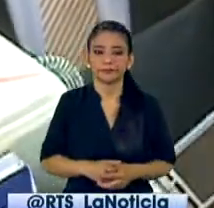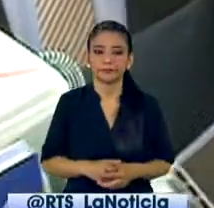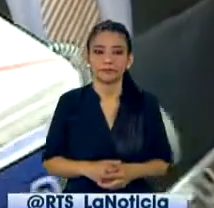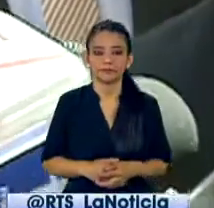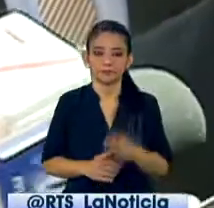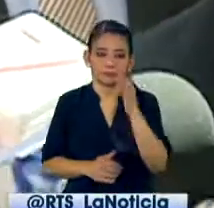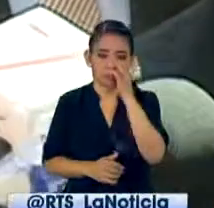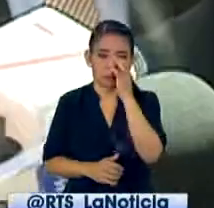Héctor Romero